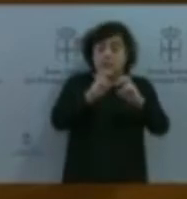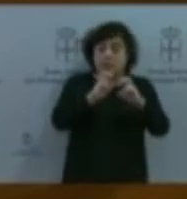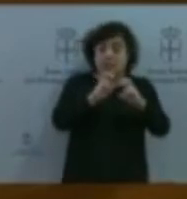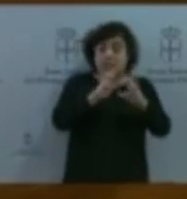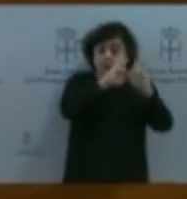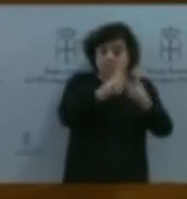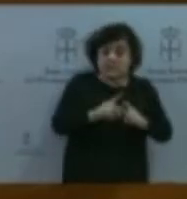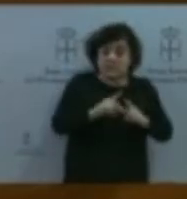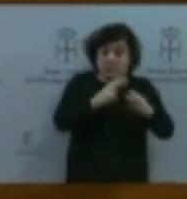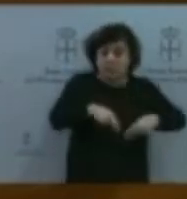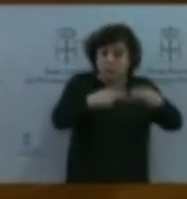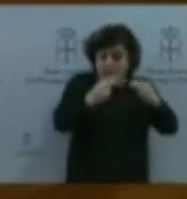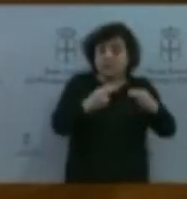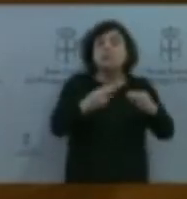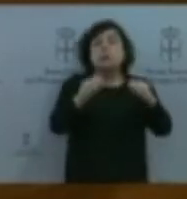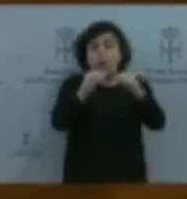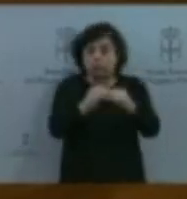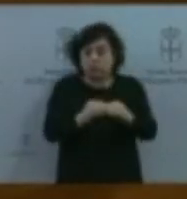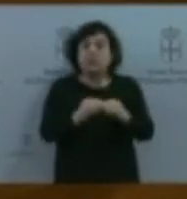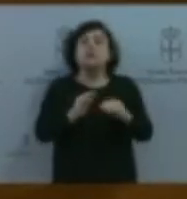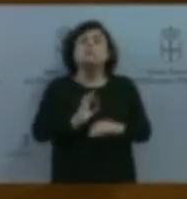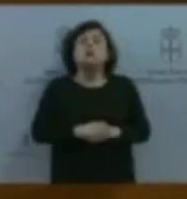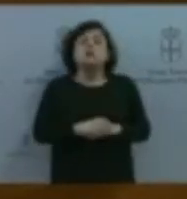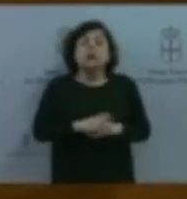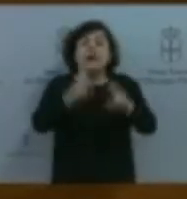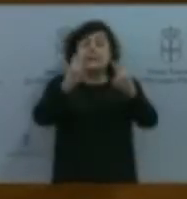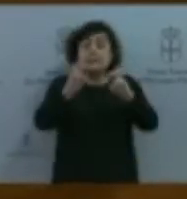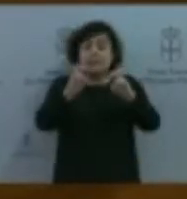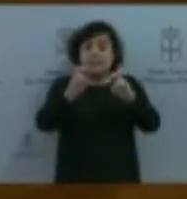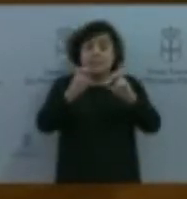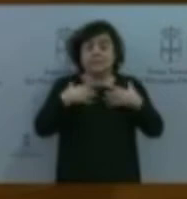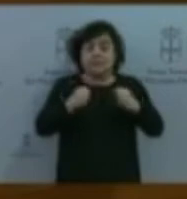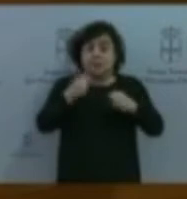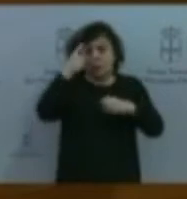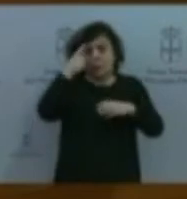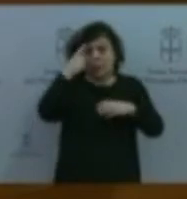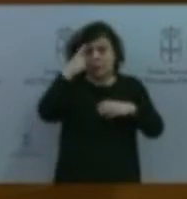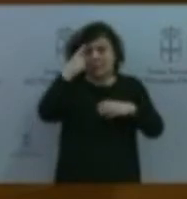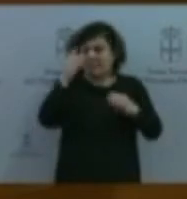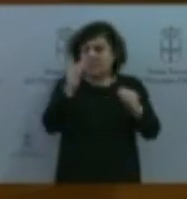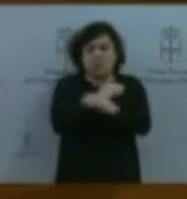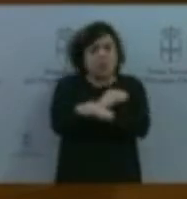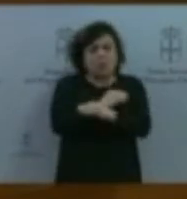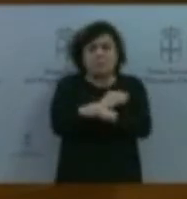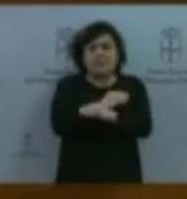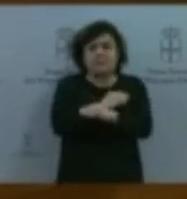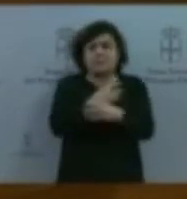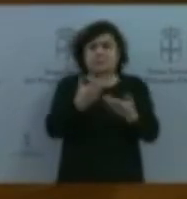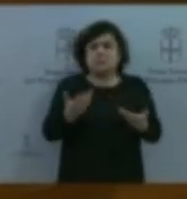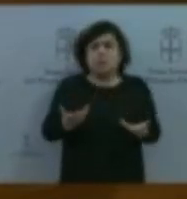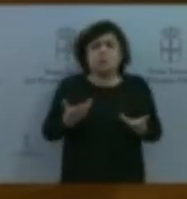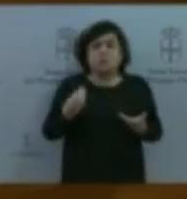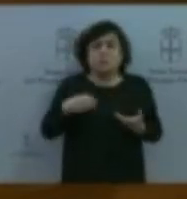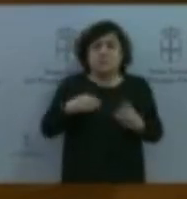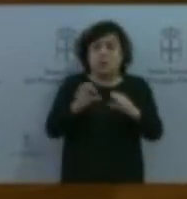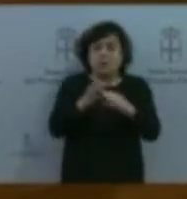Su propuesta de salud mental no la compartimos, porque de hecho nos parece mejor lo que hemos presentado nosotros, lo que ha presentado Ciudadanos, porque hay un riesgo de que refuerzo